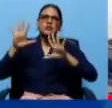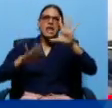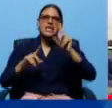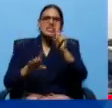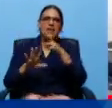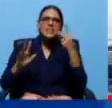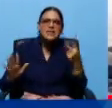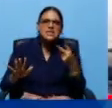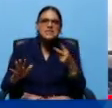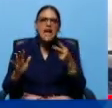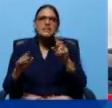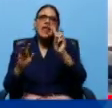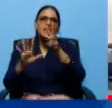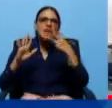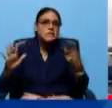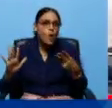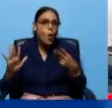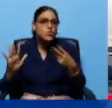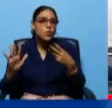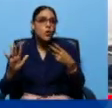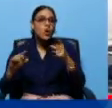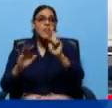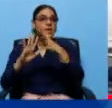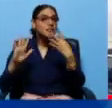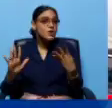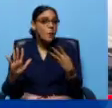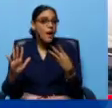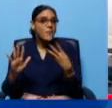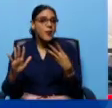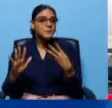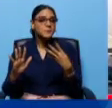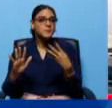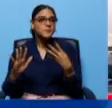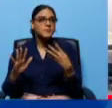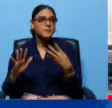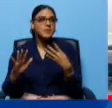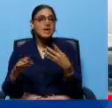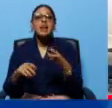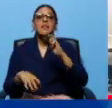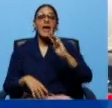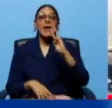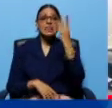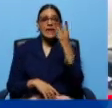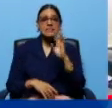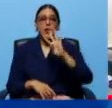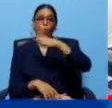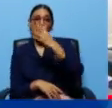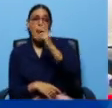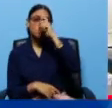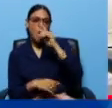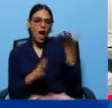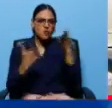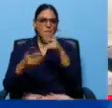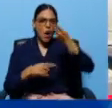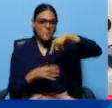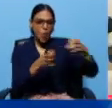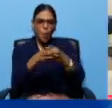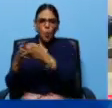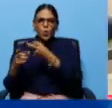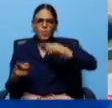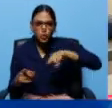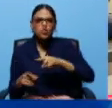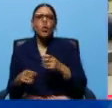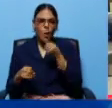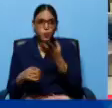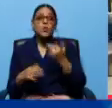17, 18, 19. De tercero a cuarto año, están empezando cuarto año. Eso es correcto, sí. Bueno, ahora